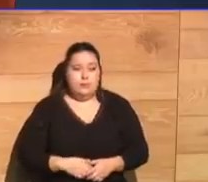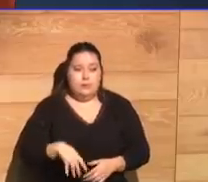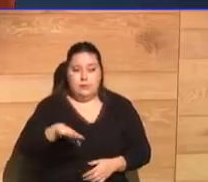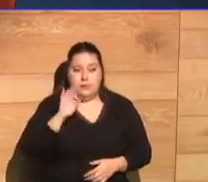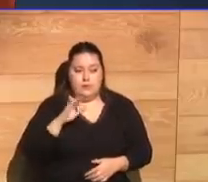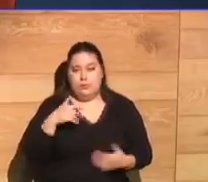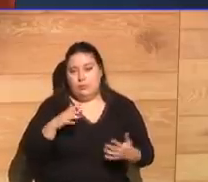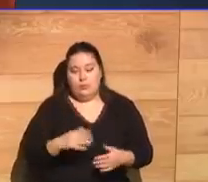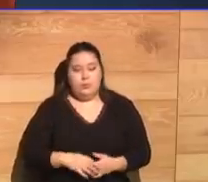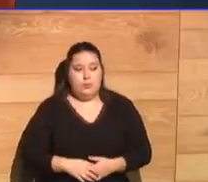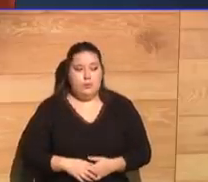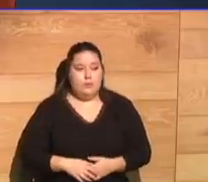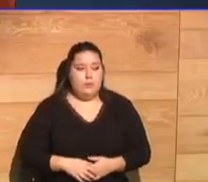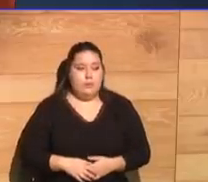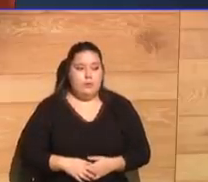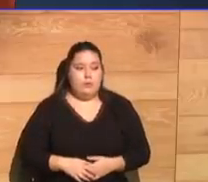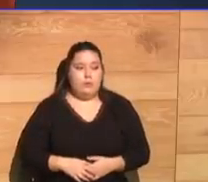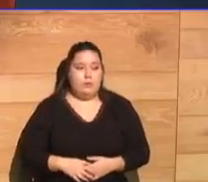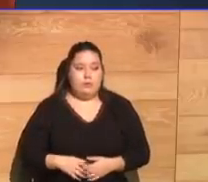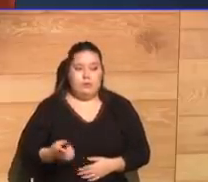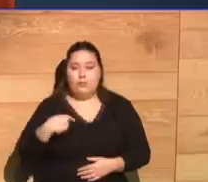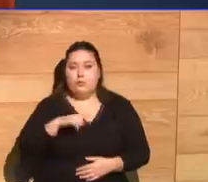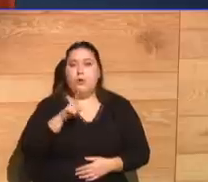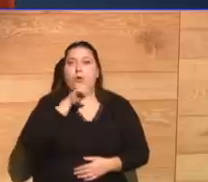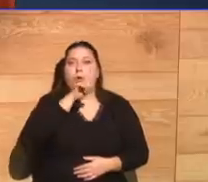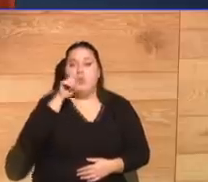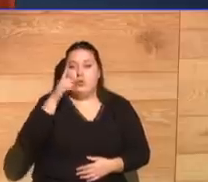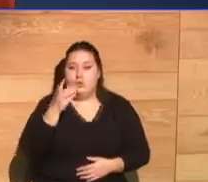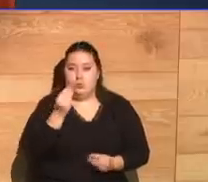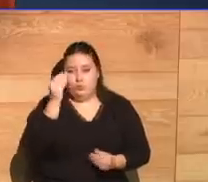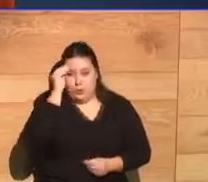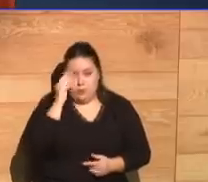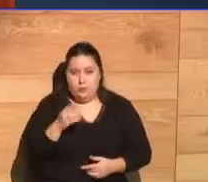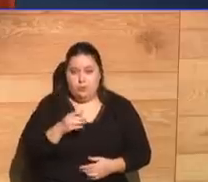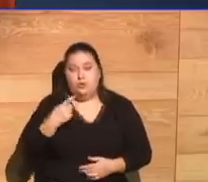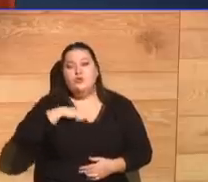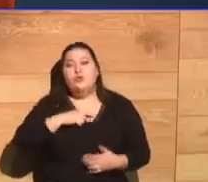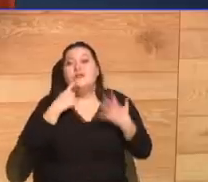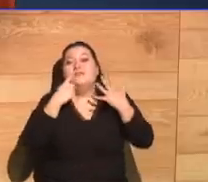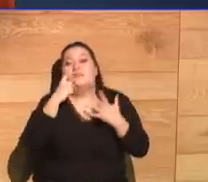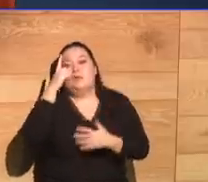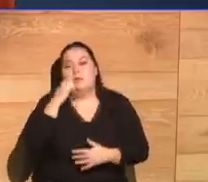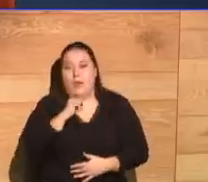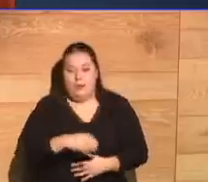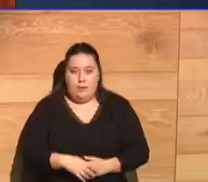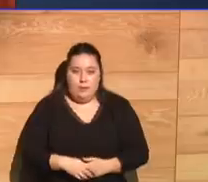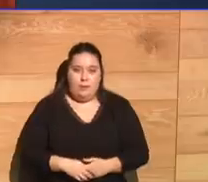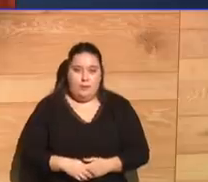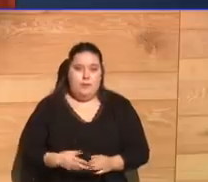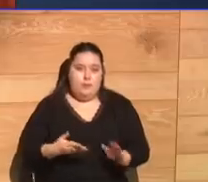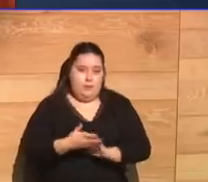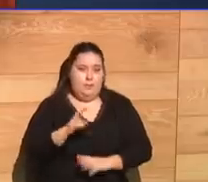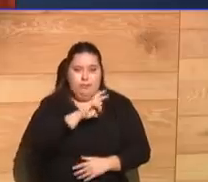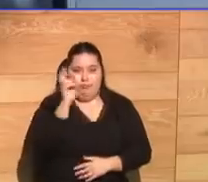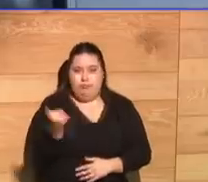sentido, el panteísmo, ojo. No, pero nosotros teníamos números clausus. 6. Te podíamos tener 6 dioses. Era un panteísmo limitado. Era